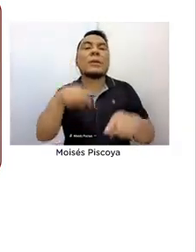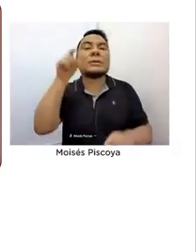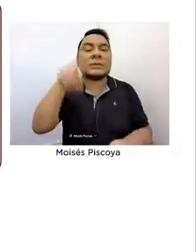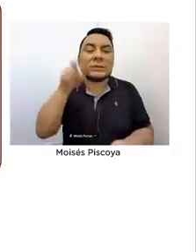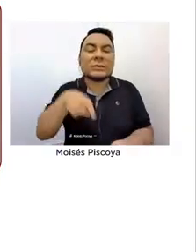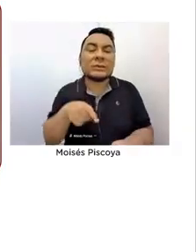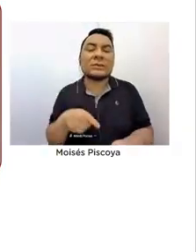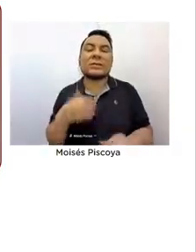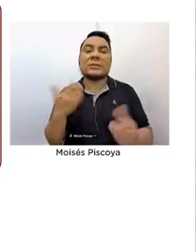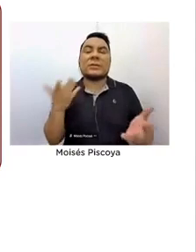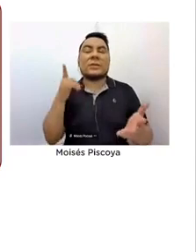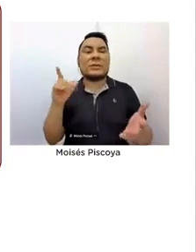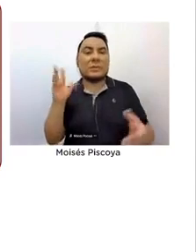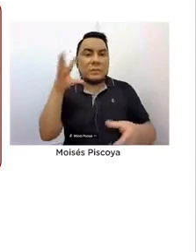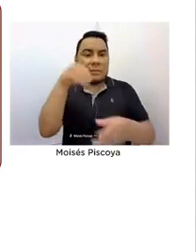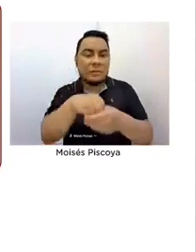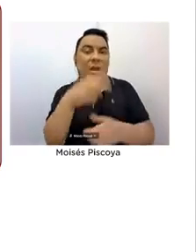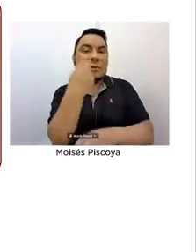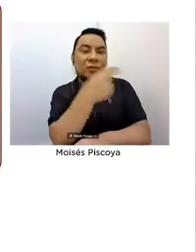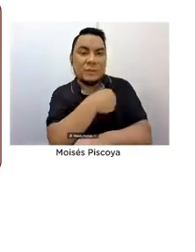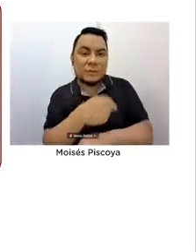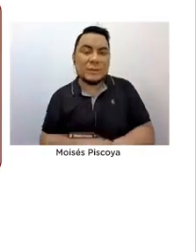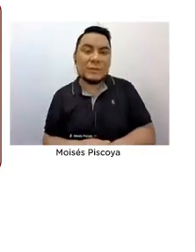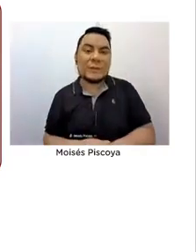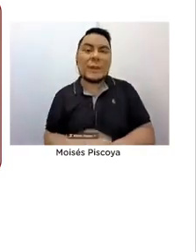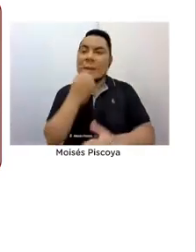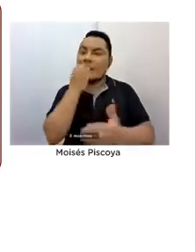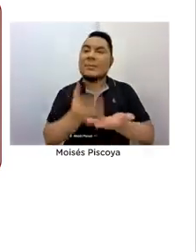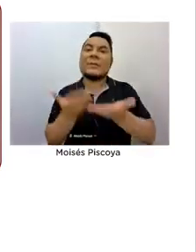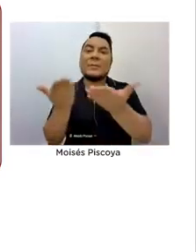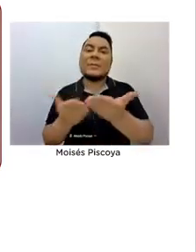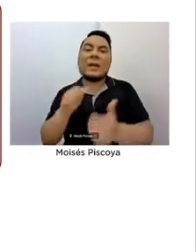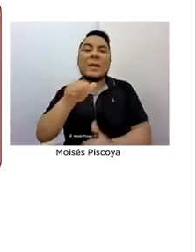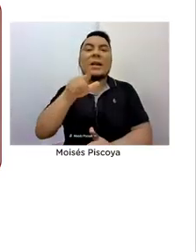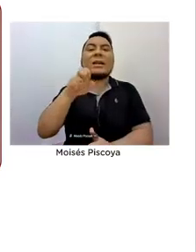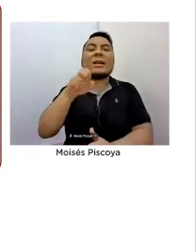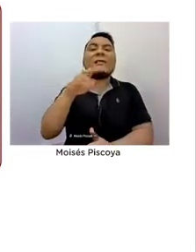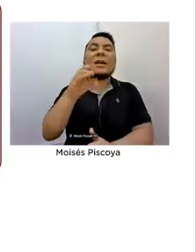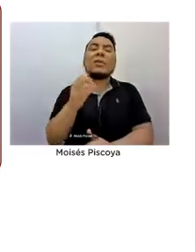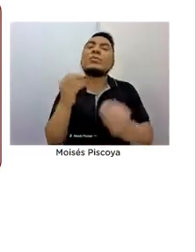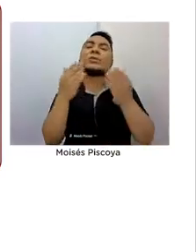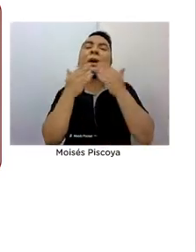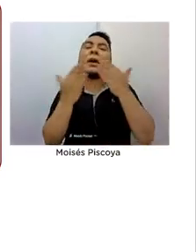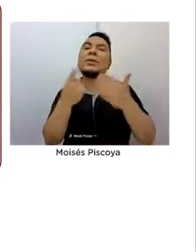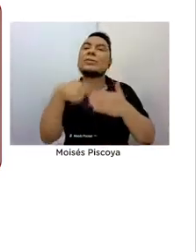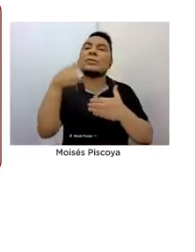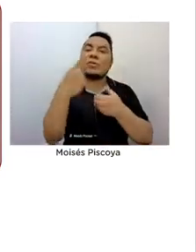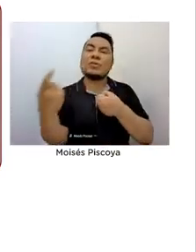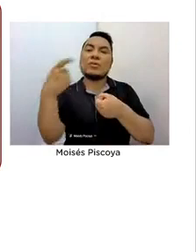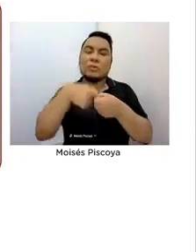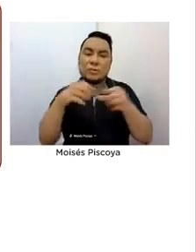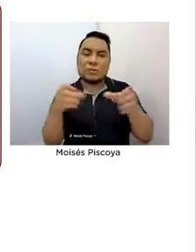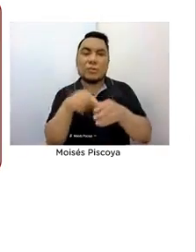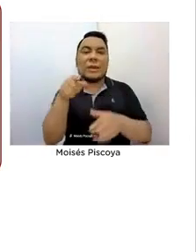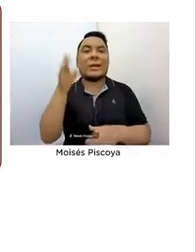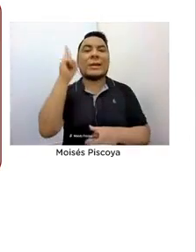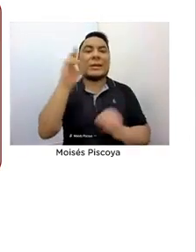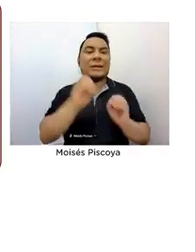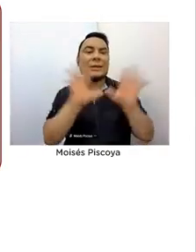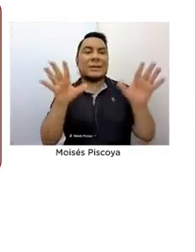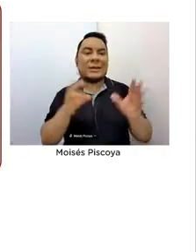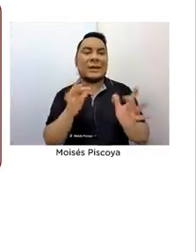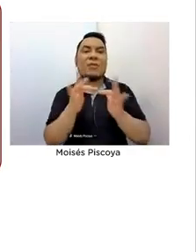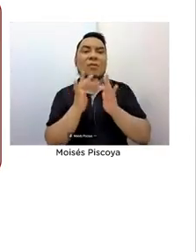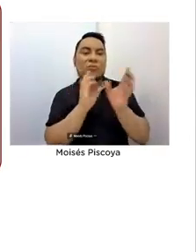sea necesario el internamiento hospitalario. Bienvenido, Alberto. Muchas gracias por estar con nosotros en Docente al Día